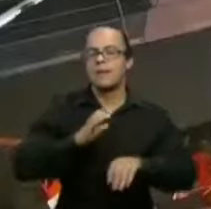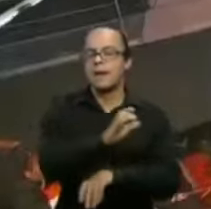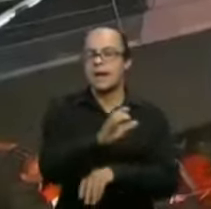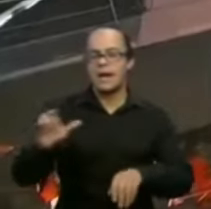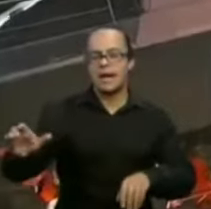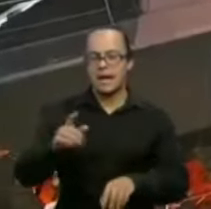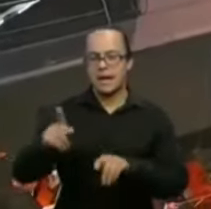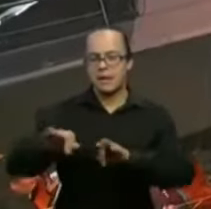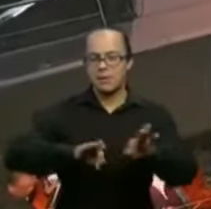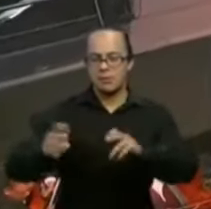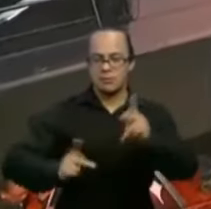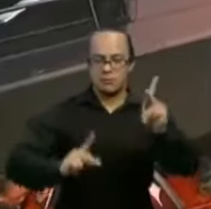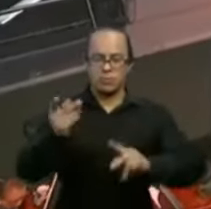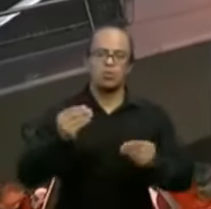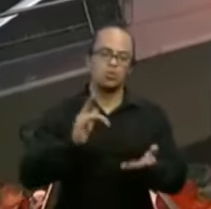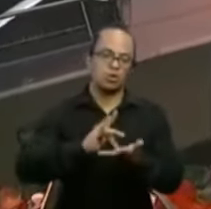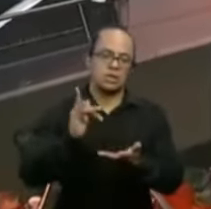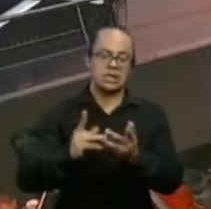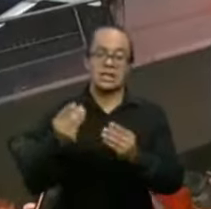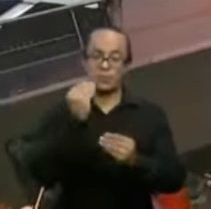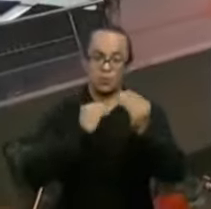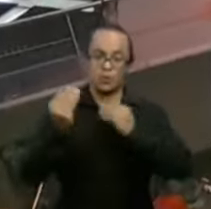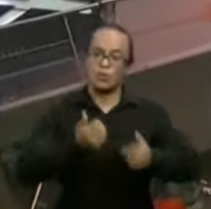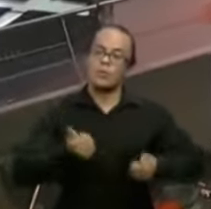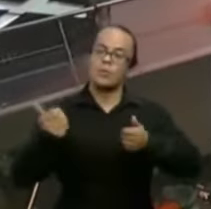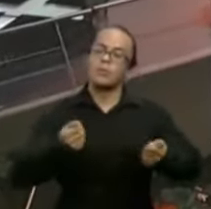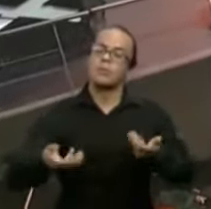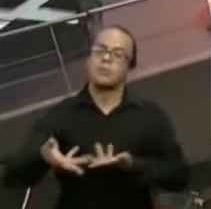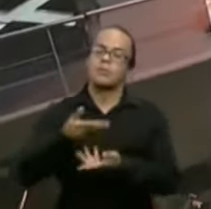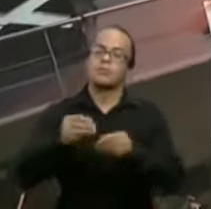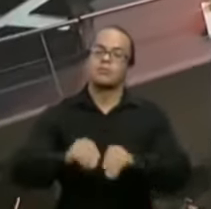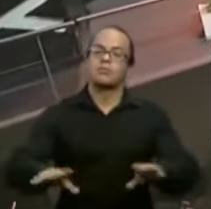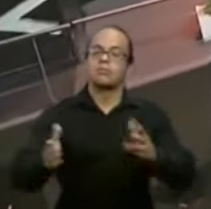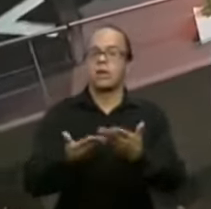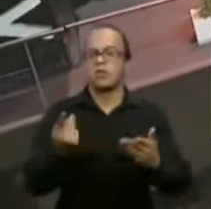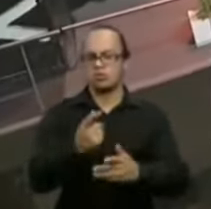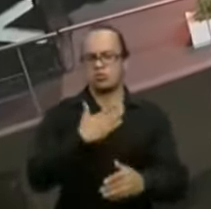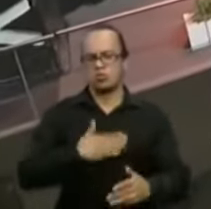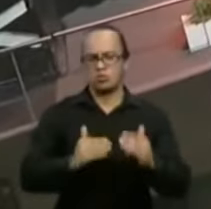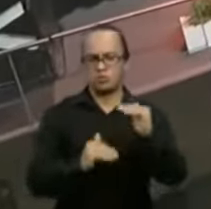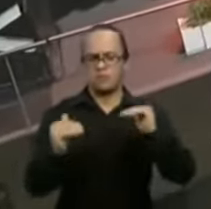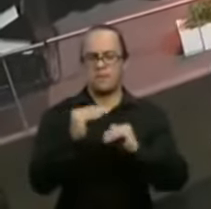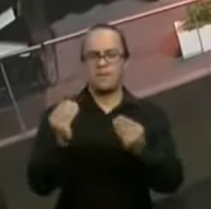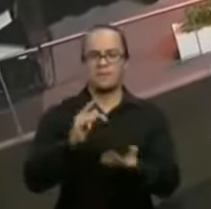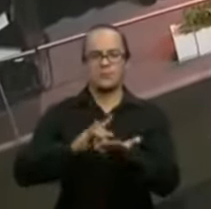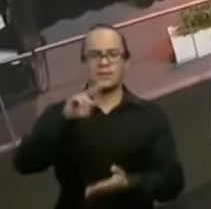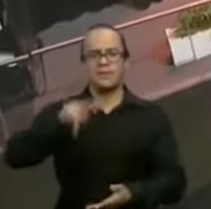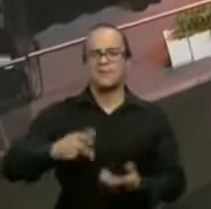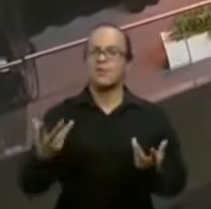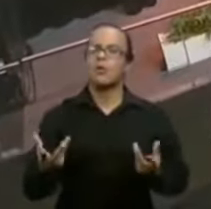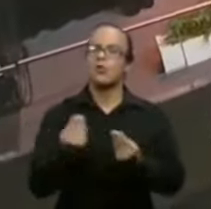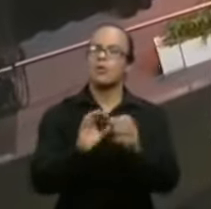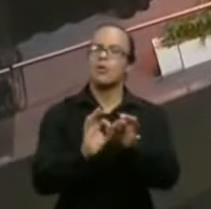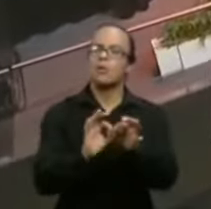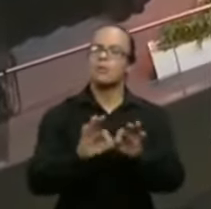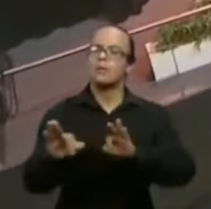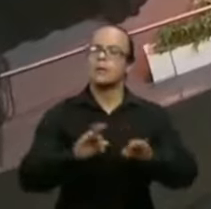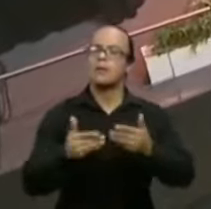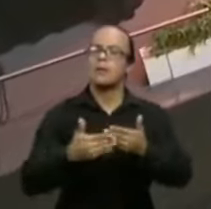darnos de comer y es tiempo que coman los que nos dan de comer. Muchas gracias y vamos a iniciar juntos este trabajo.